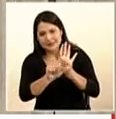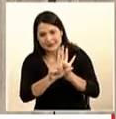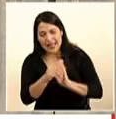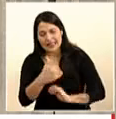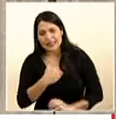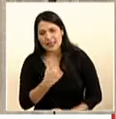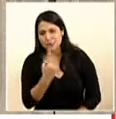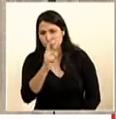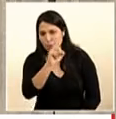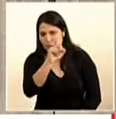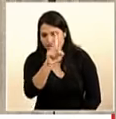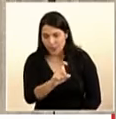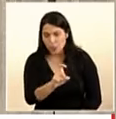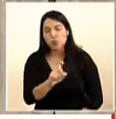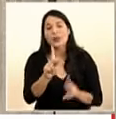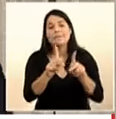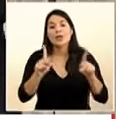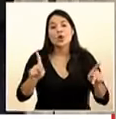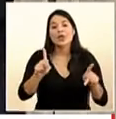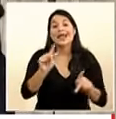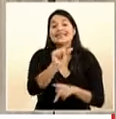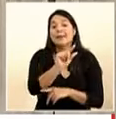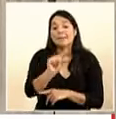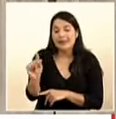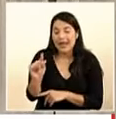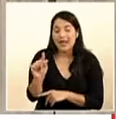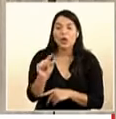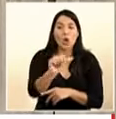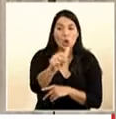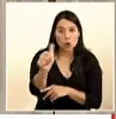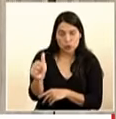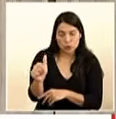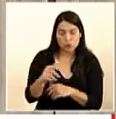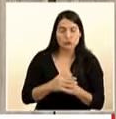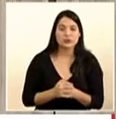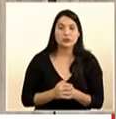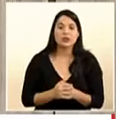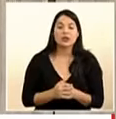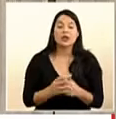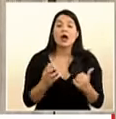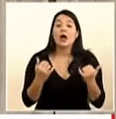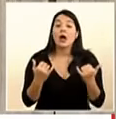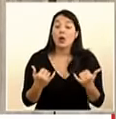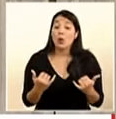consulta tanto del semanario universidad del observador y medios regionales está considerando